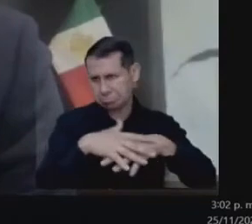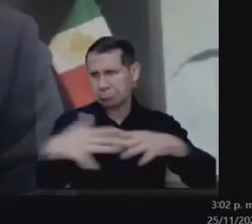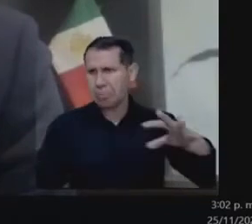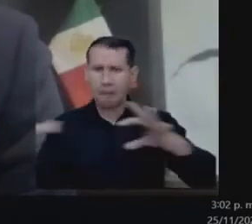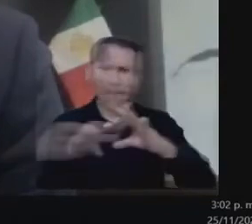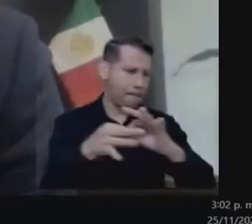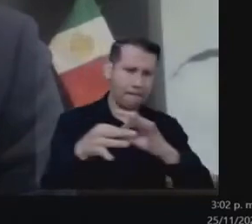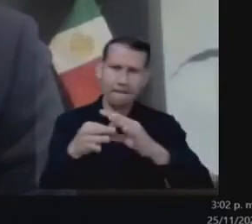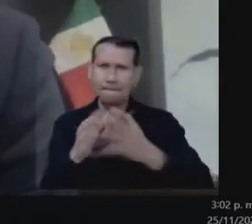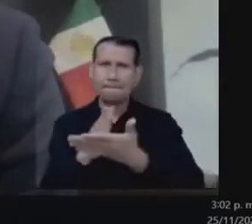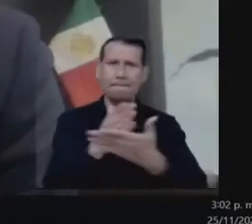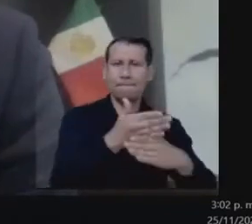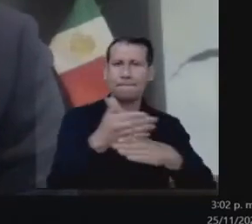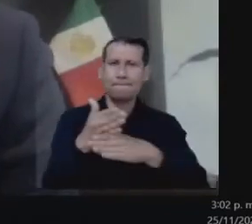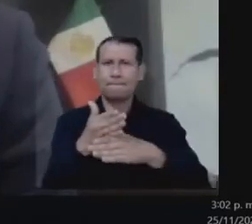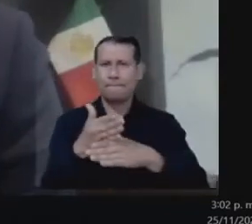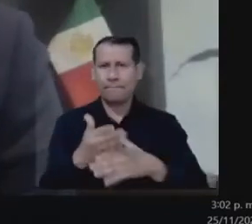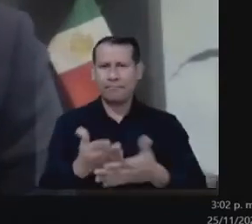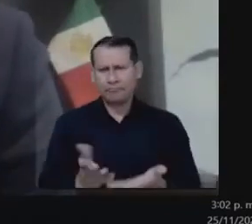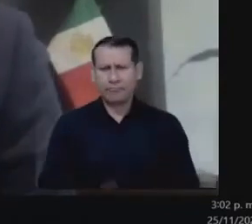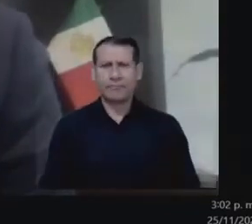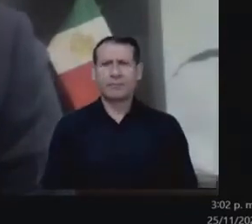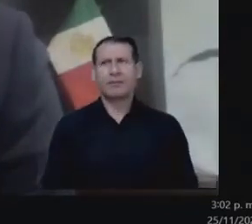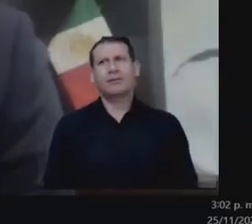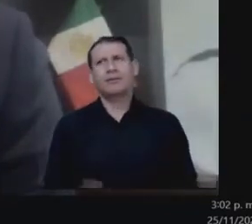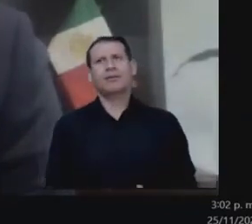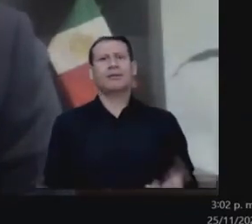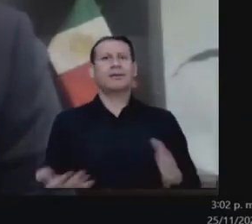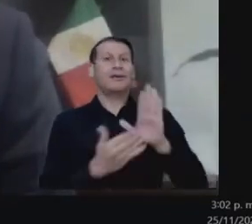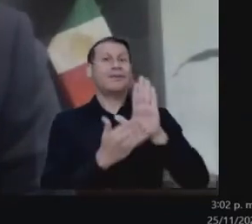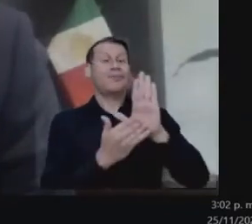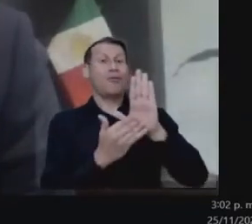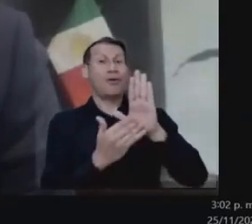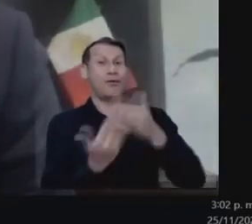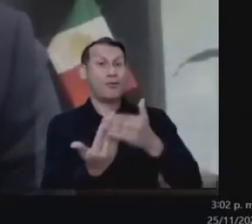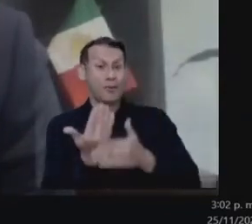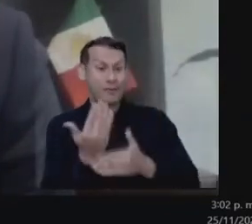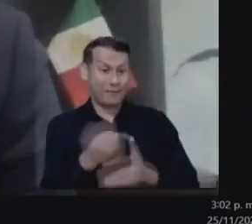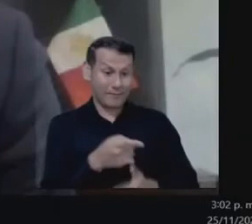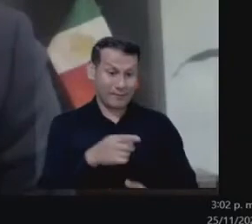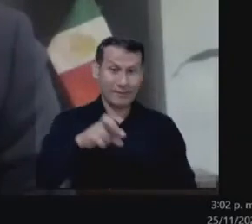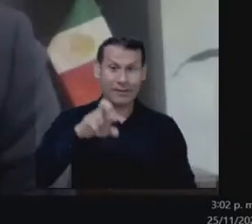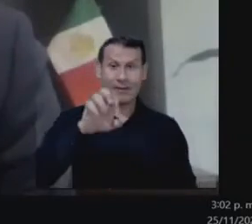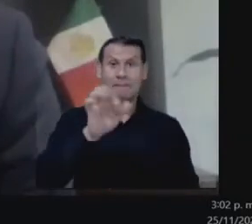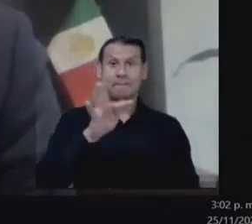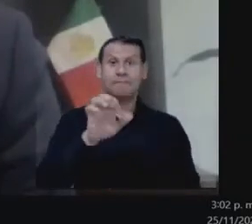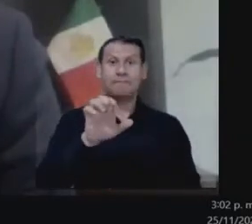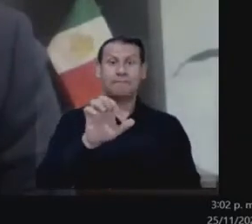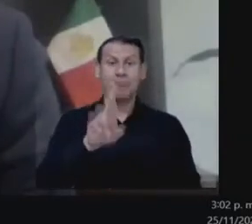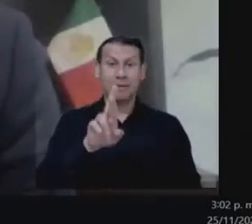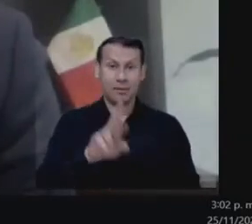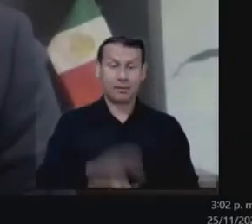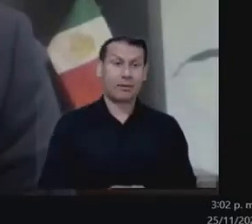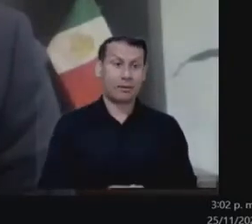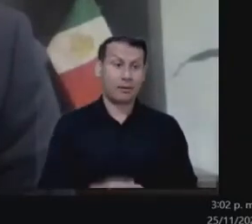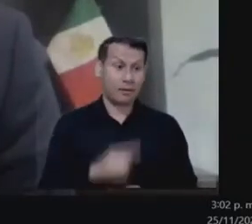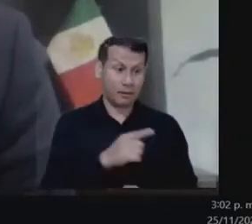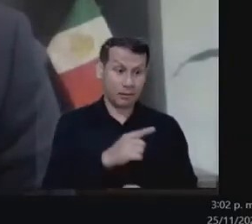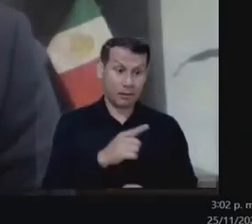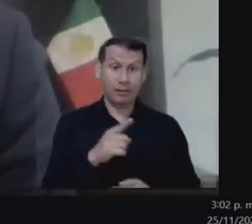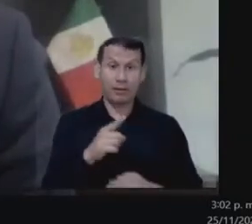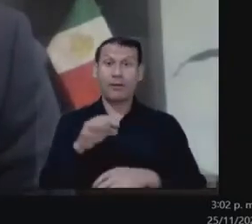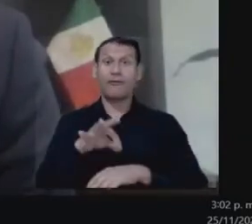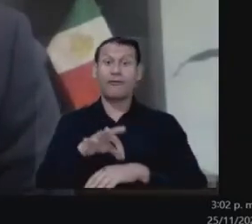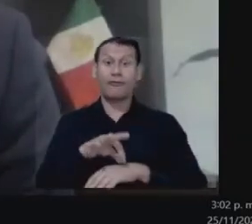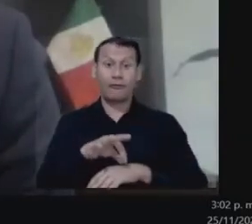nuevos modelos, tenemos pues a Peter Blum, fundador de Rizomática y quien pues tiene una larga experiencia en este